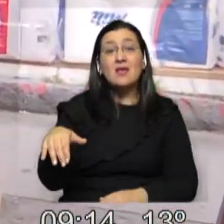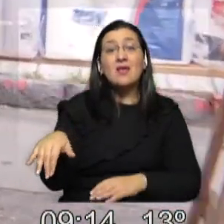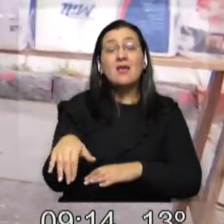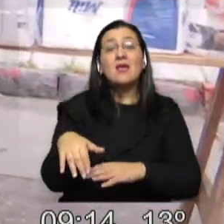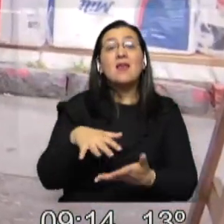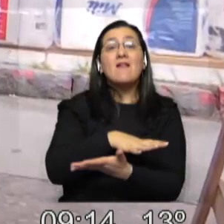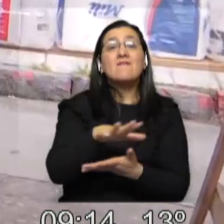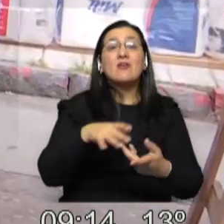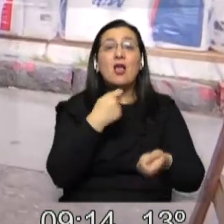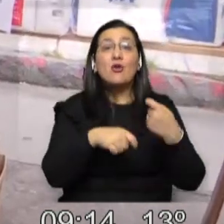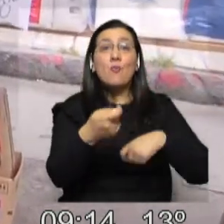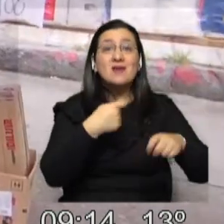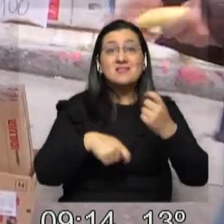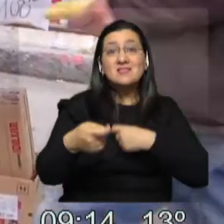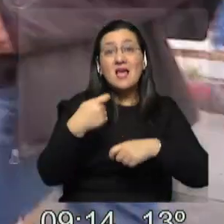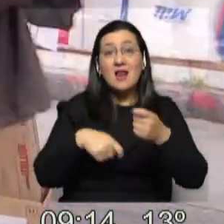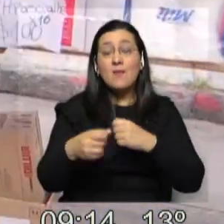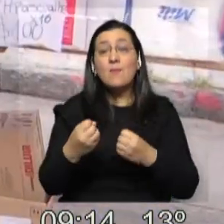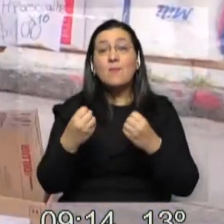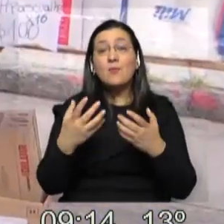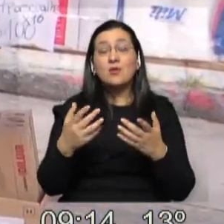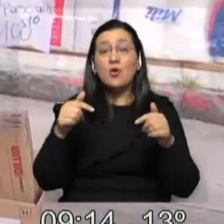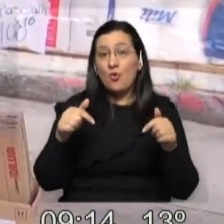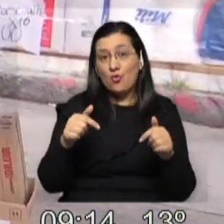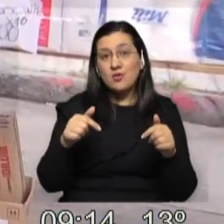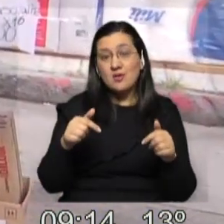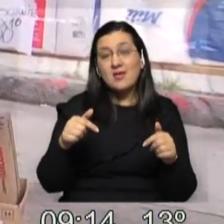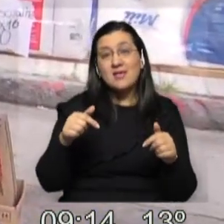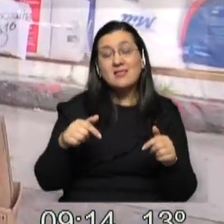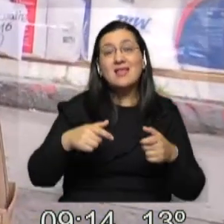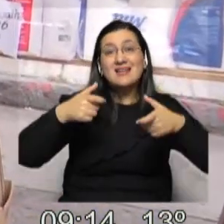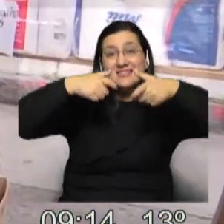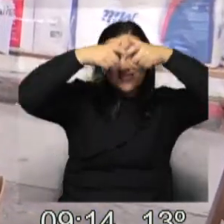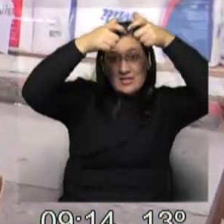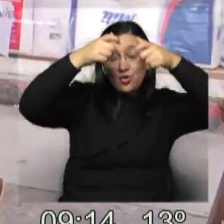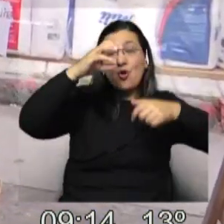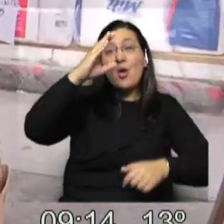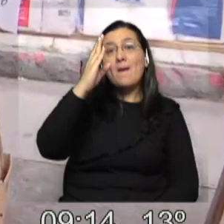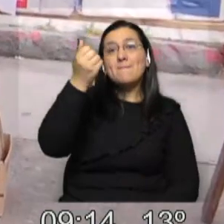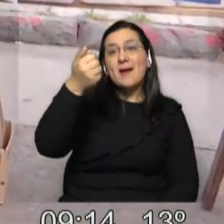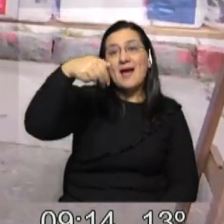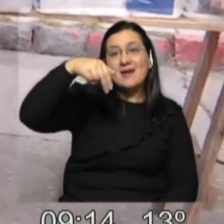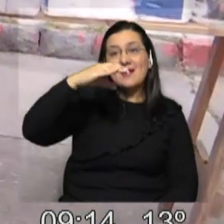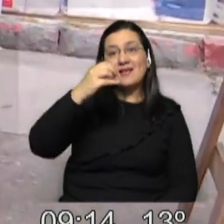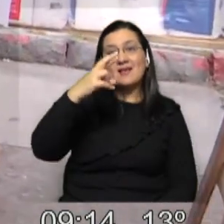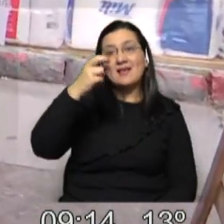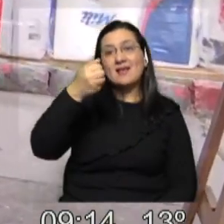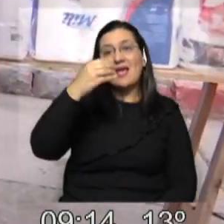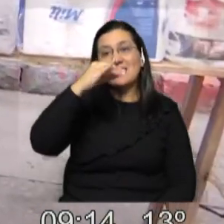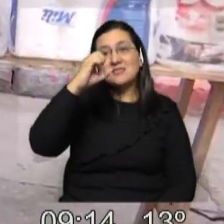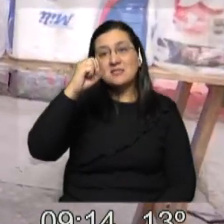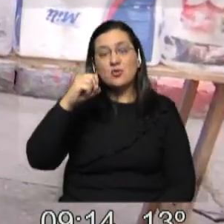barrio La Comercial. A propósito del día de hoy, claro, este santo Fito del trabajo, del dinero, asociado también en